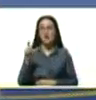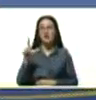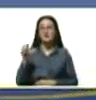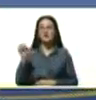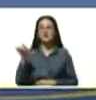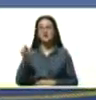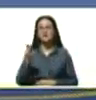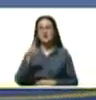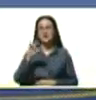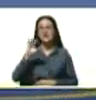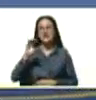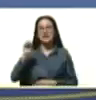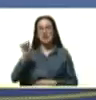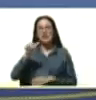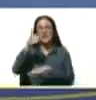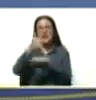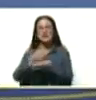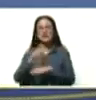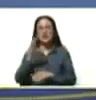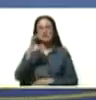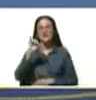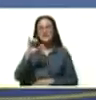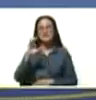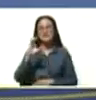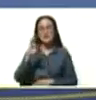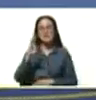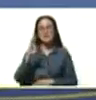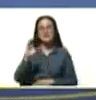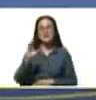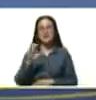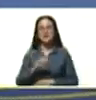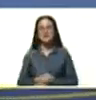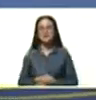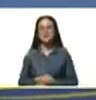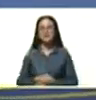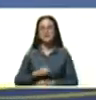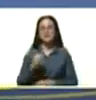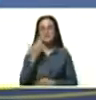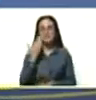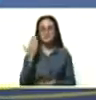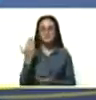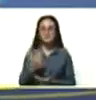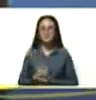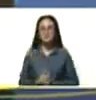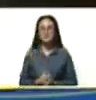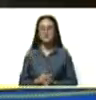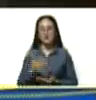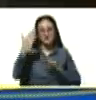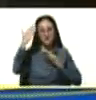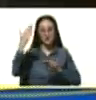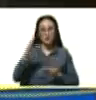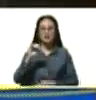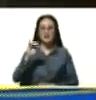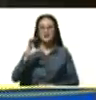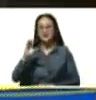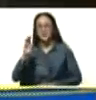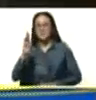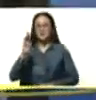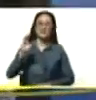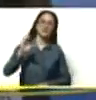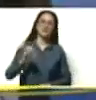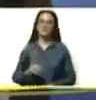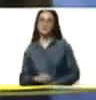director del Cuerpo de Investigaciones Científicas, Penales y Criminalísticas, 6CPC. Mi saludo al 6CPC